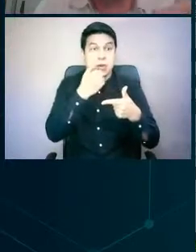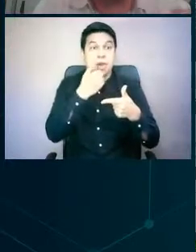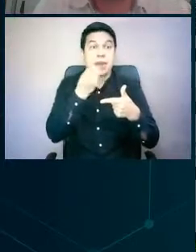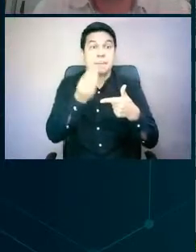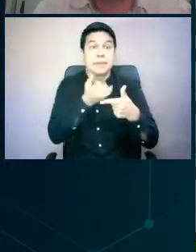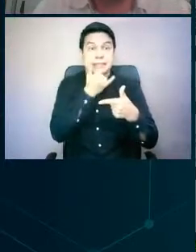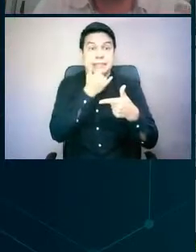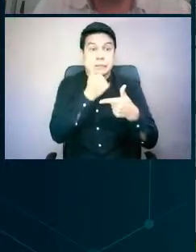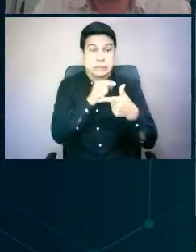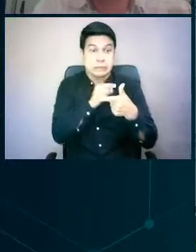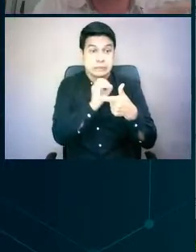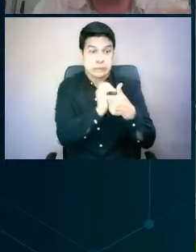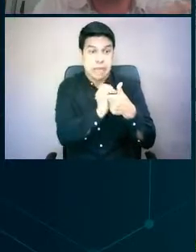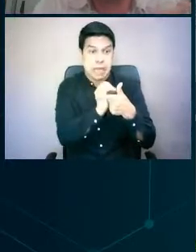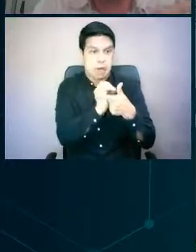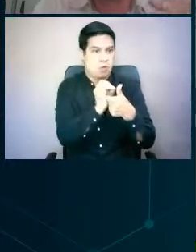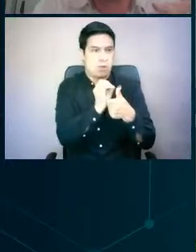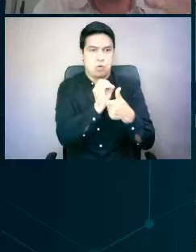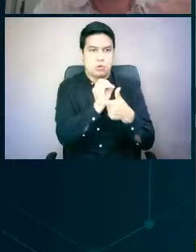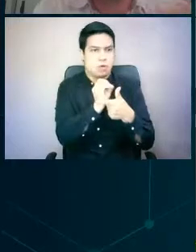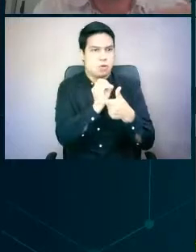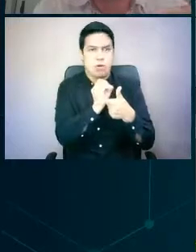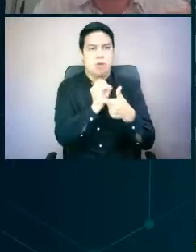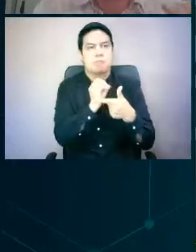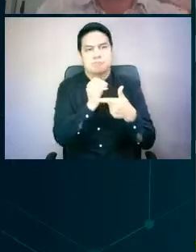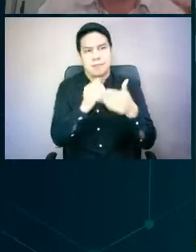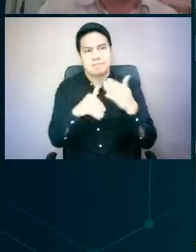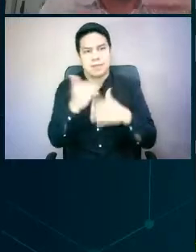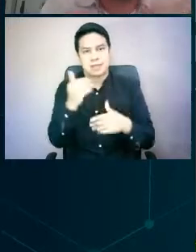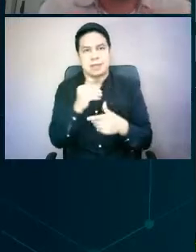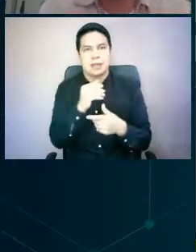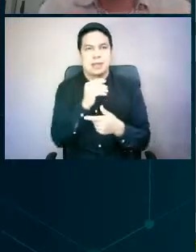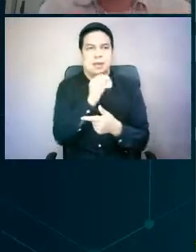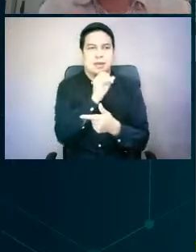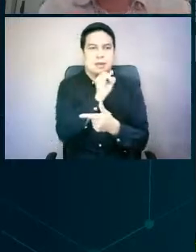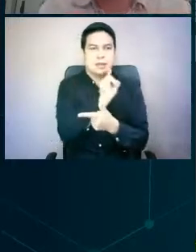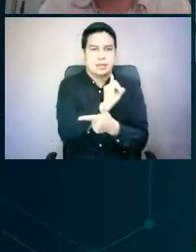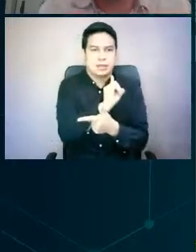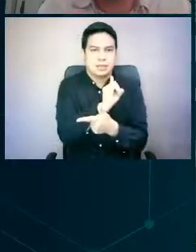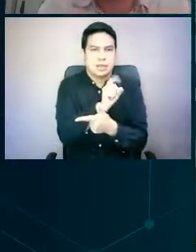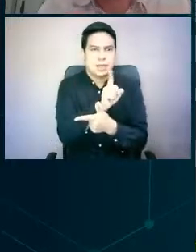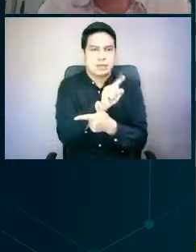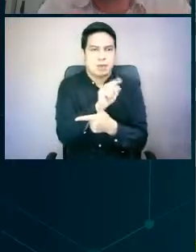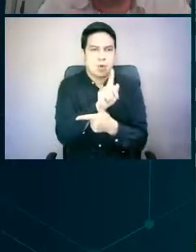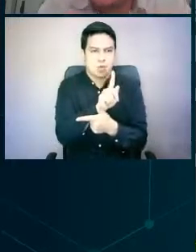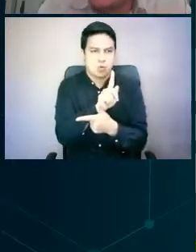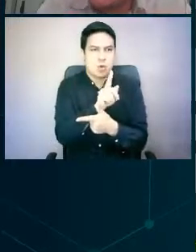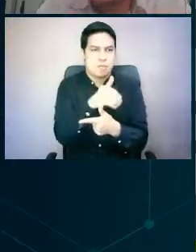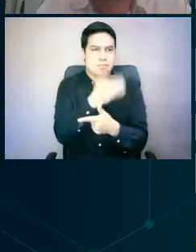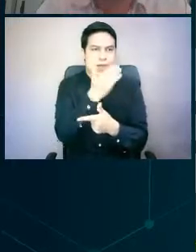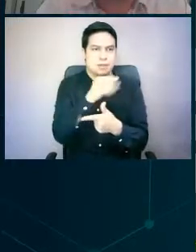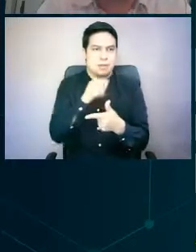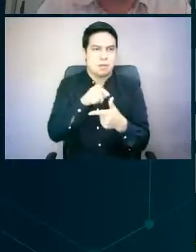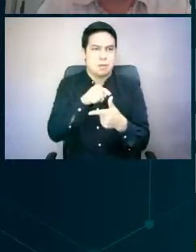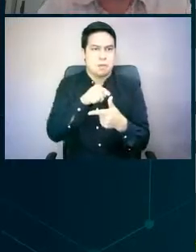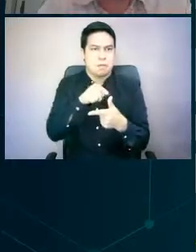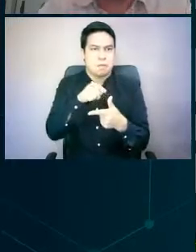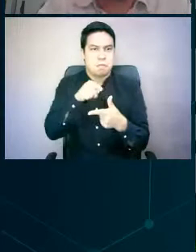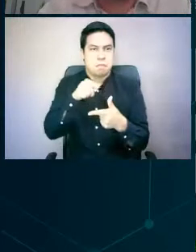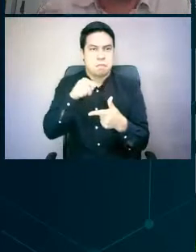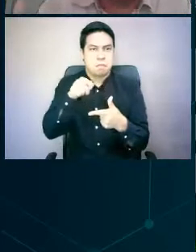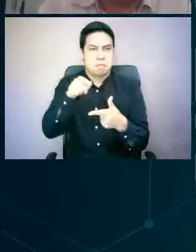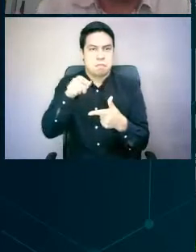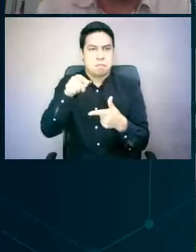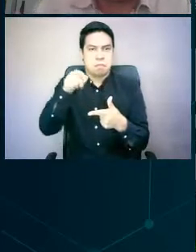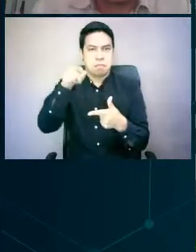a arrancar en una variable o en un parámetro que es IS1. Entonces, siempre que yo esté en estado estable, me muevo por debajo de la curva.